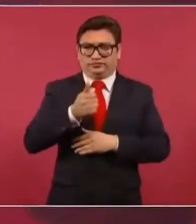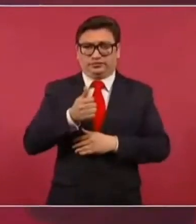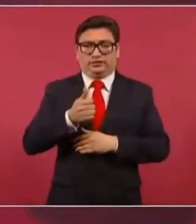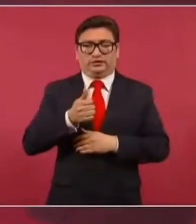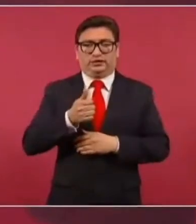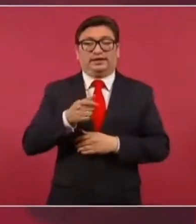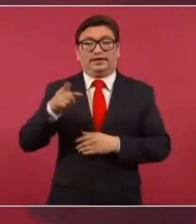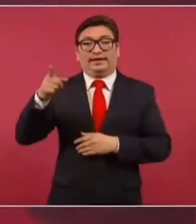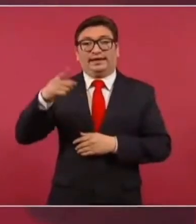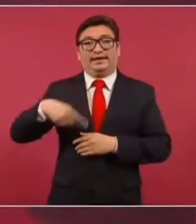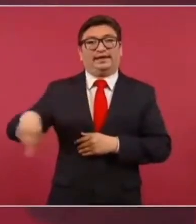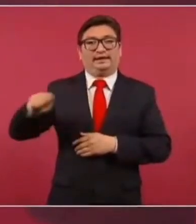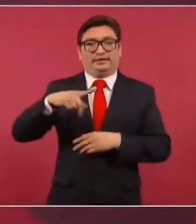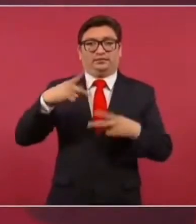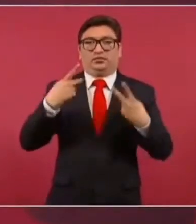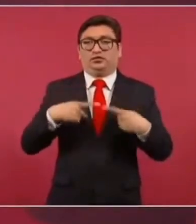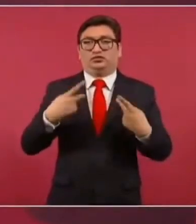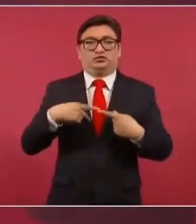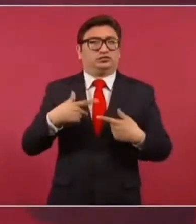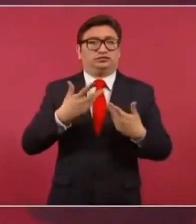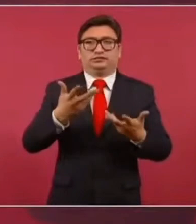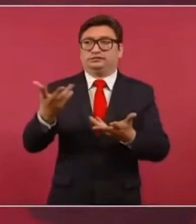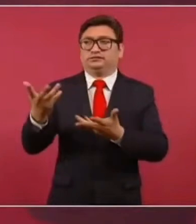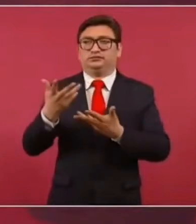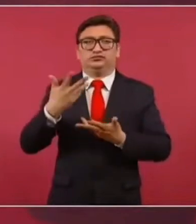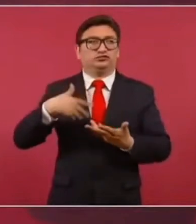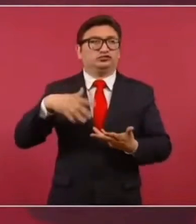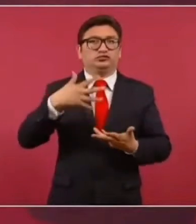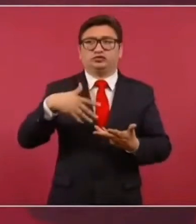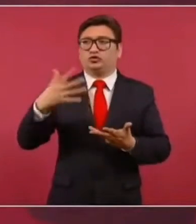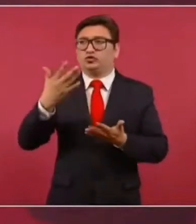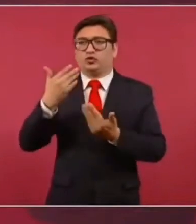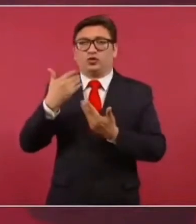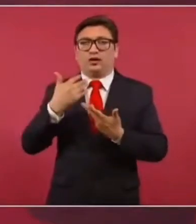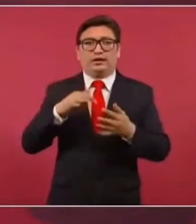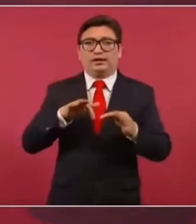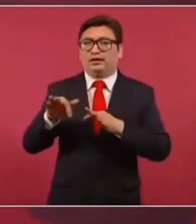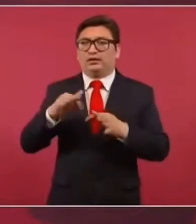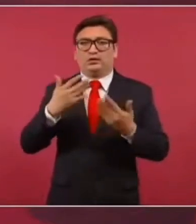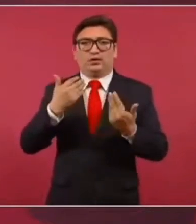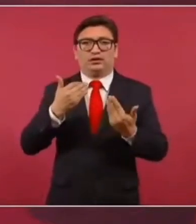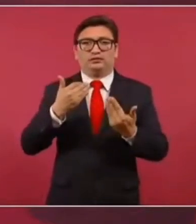a quienes, si no tienen otra opción, deciden